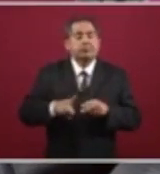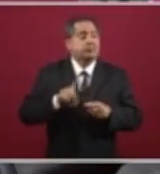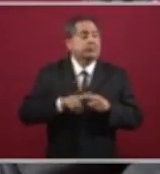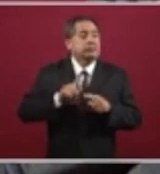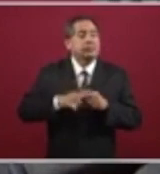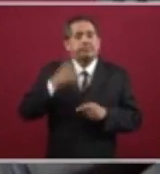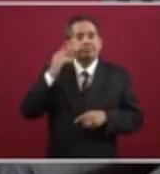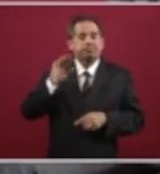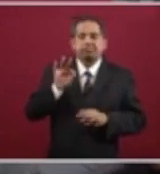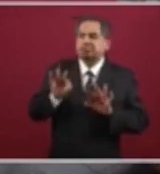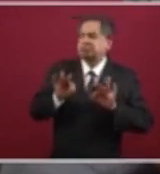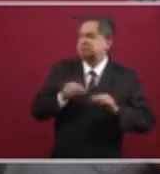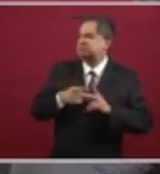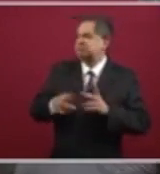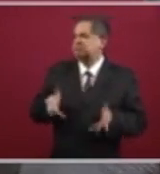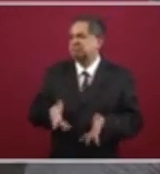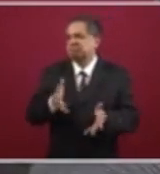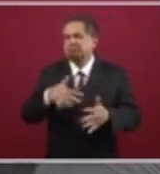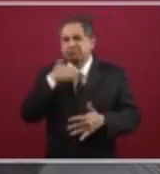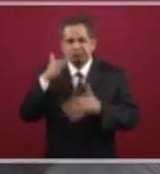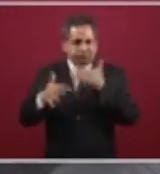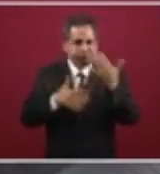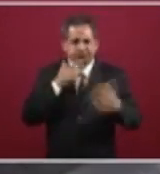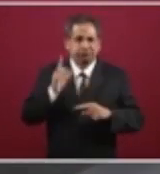fomentaba, se